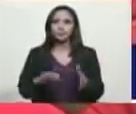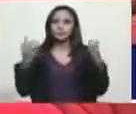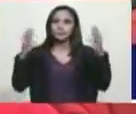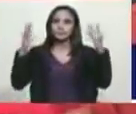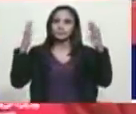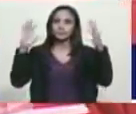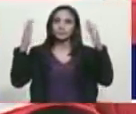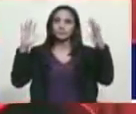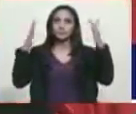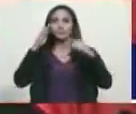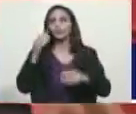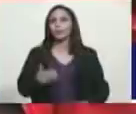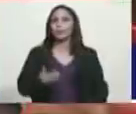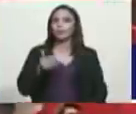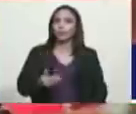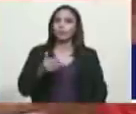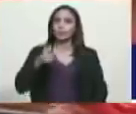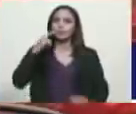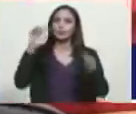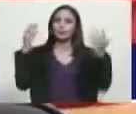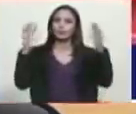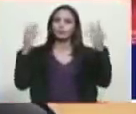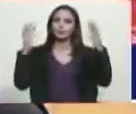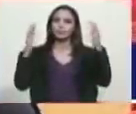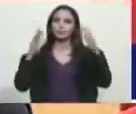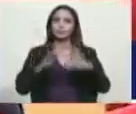Eso es muy importante.